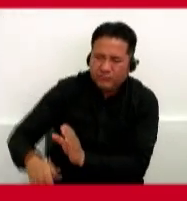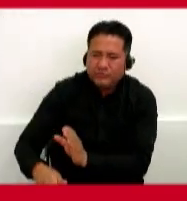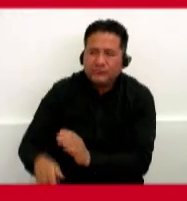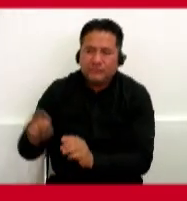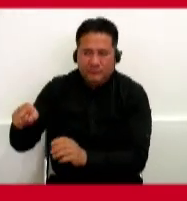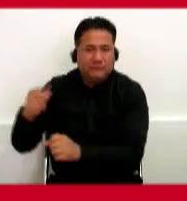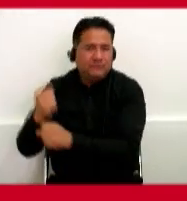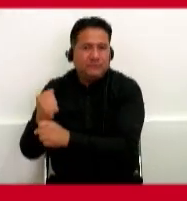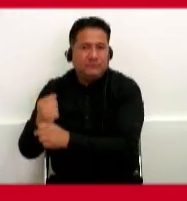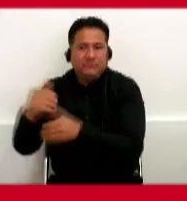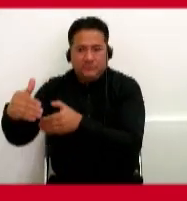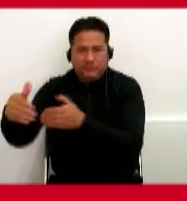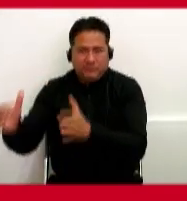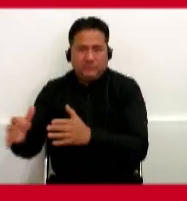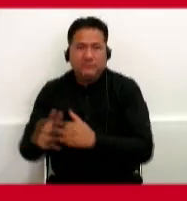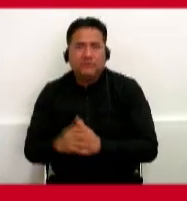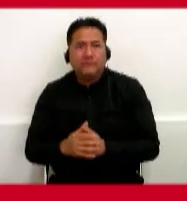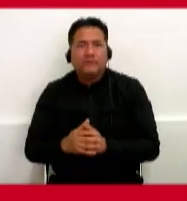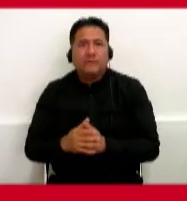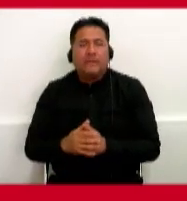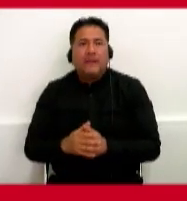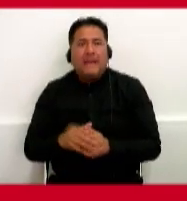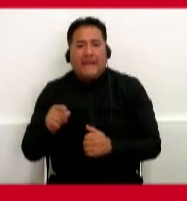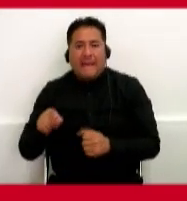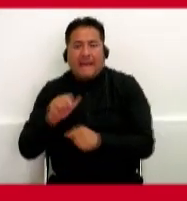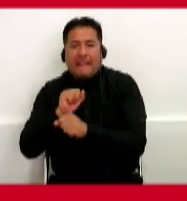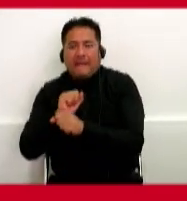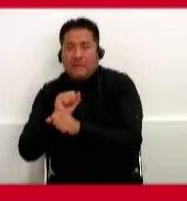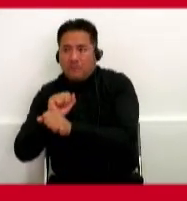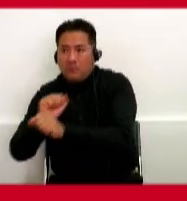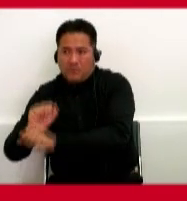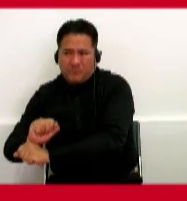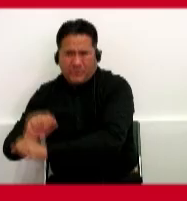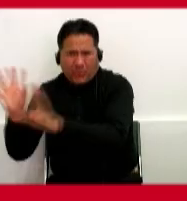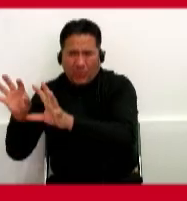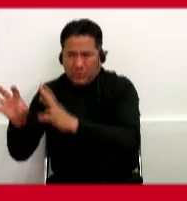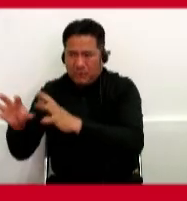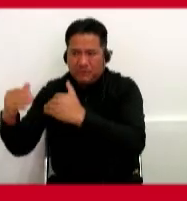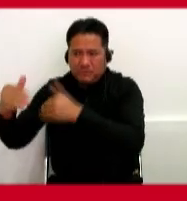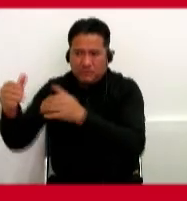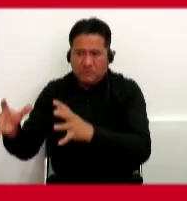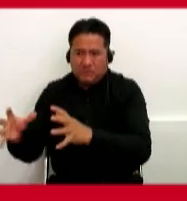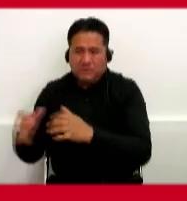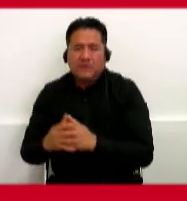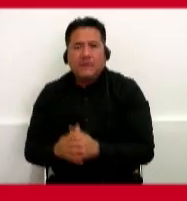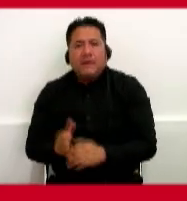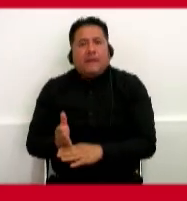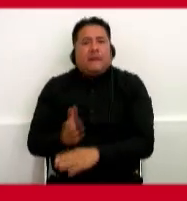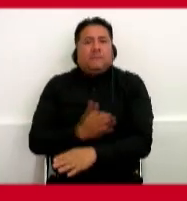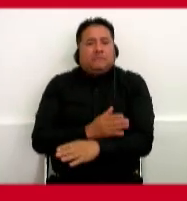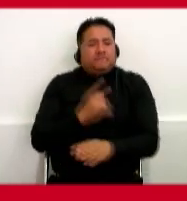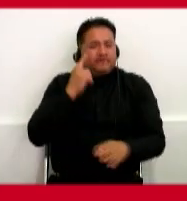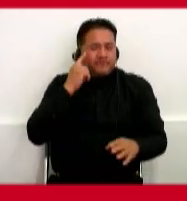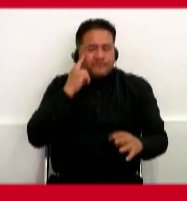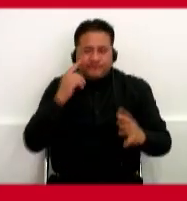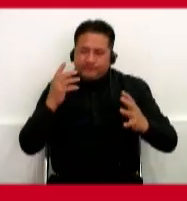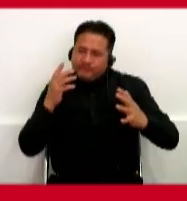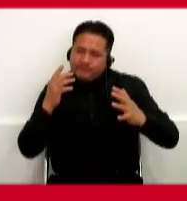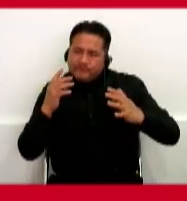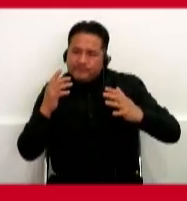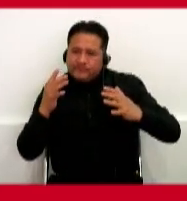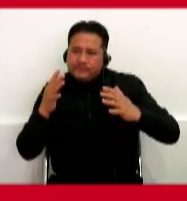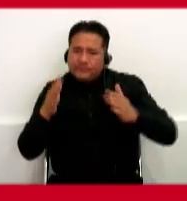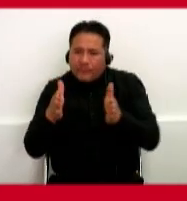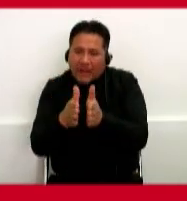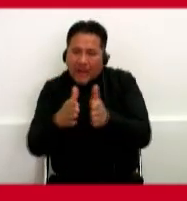la explotación del Sill Pilar que había quedado en el cuerpo Salvadora, planteamos realizar cámaras de 8 metros de altura, anchos de